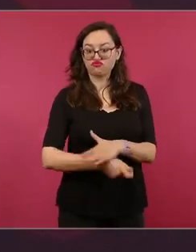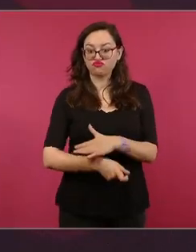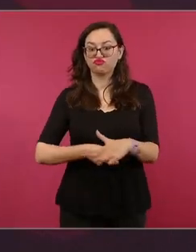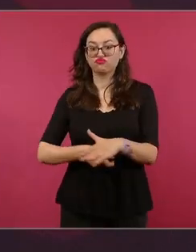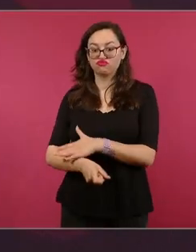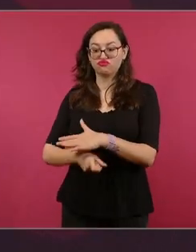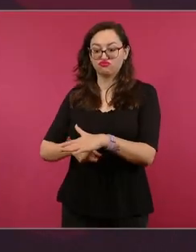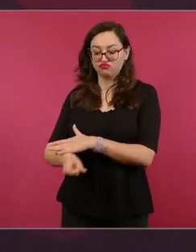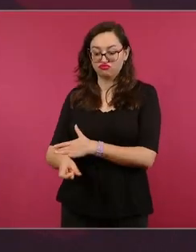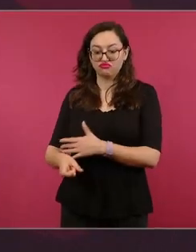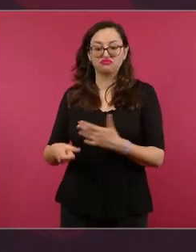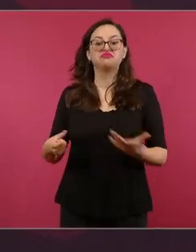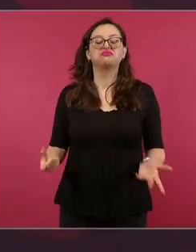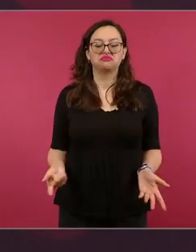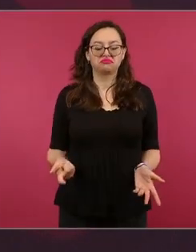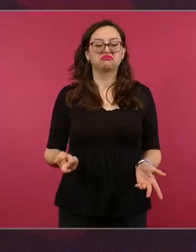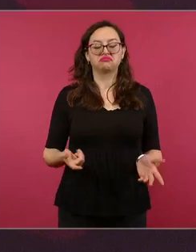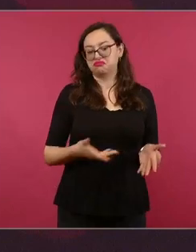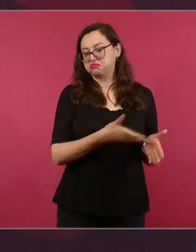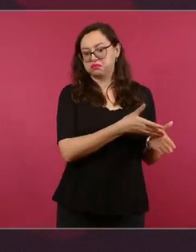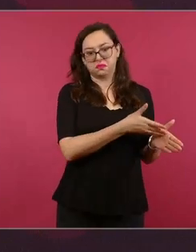se mantuvo y todavía,